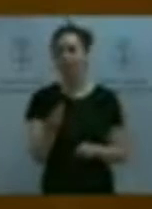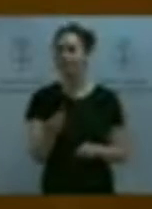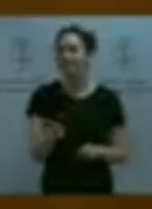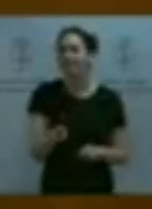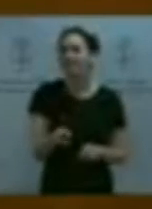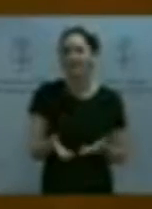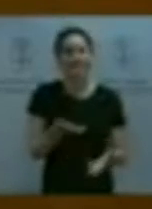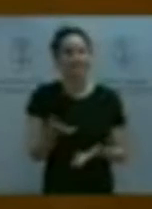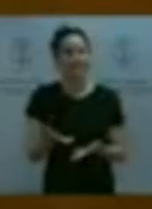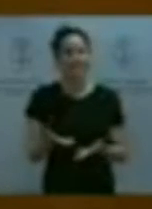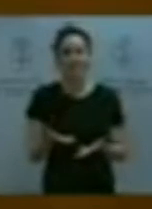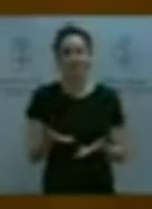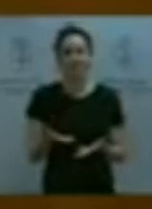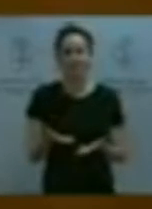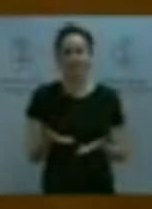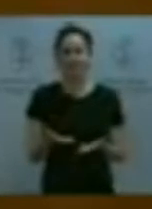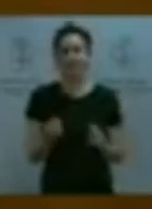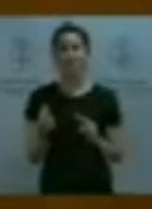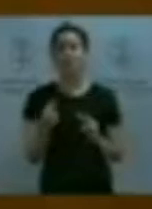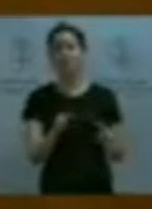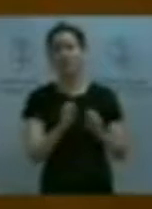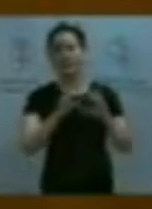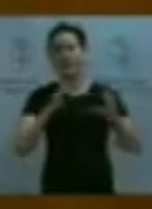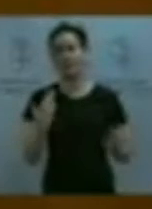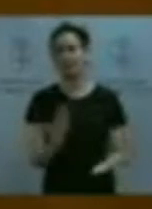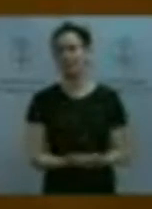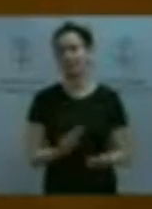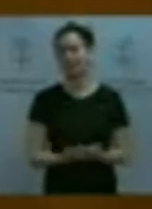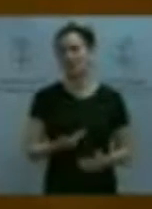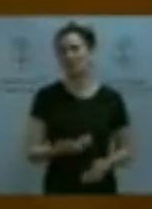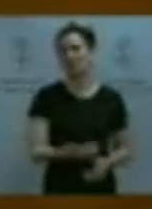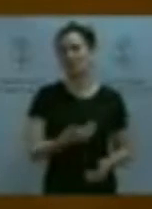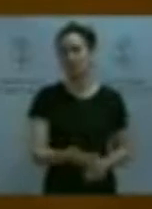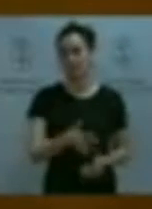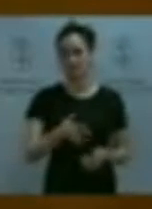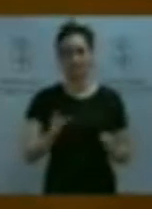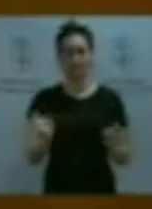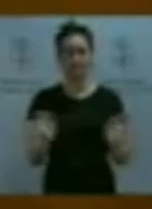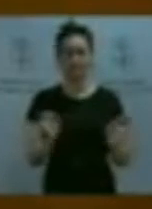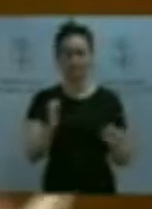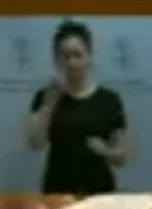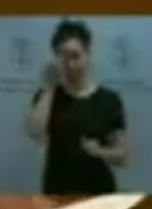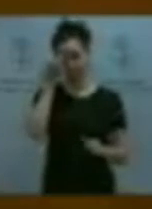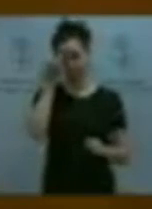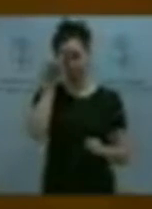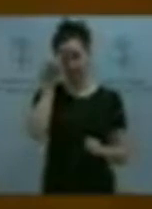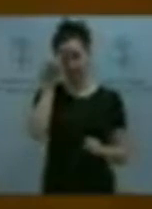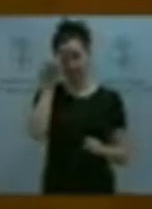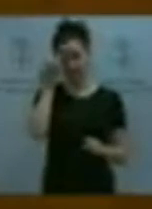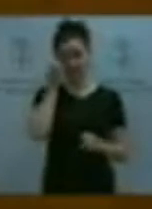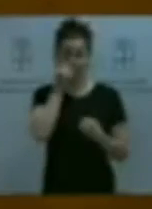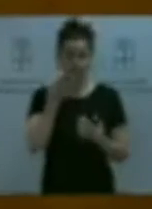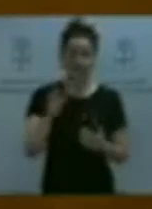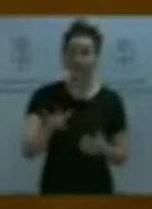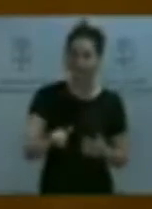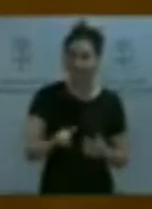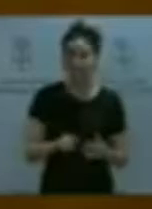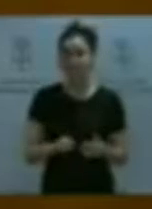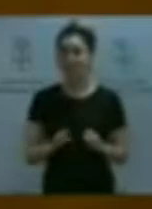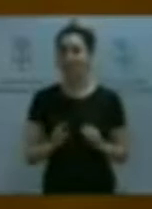ustedes creen realmente en determinados tipos de turismo, que es nada. Está muy bien que uno apueste por el turismo innovador, también se lo